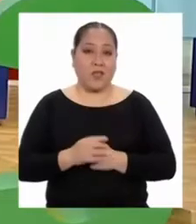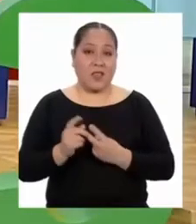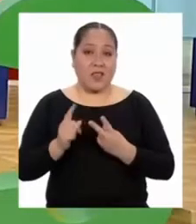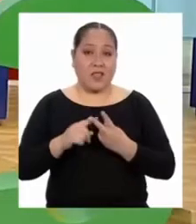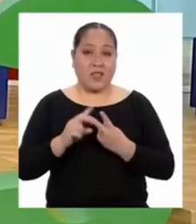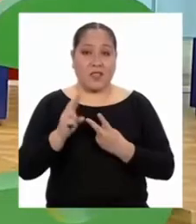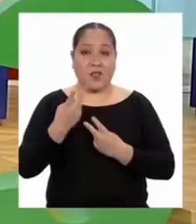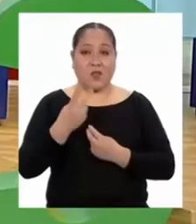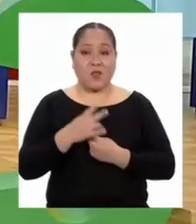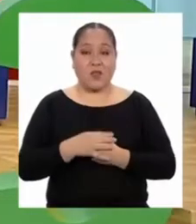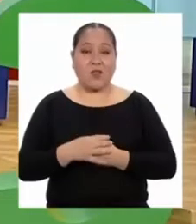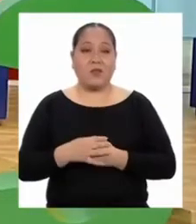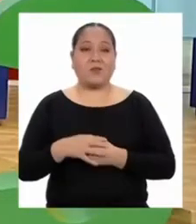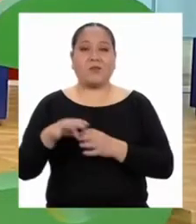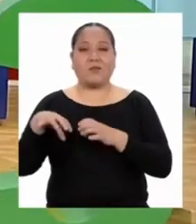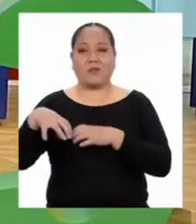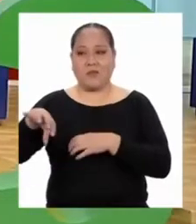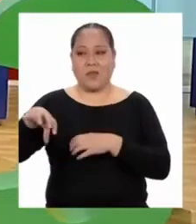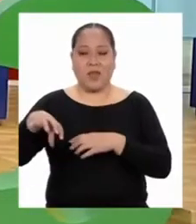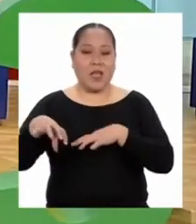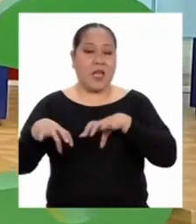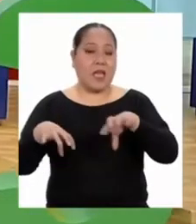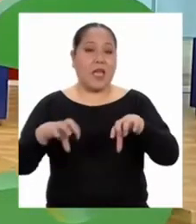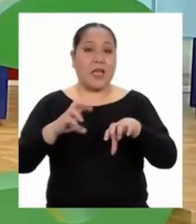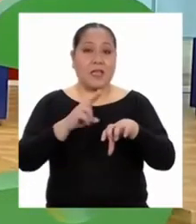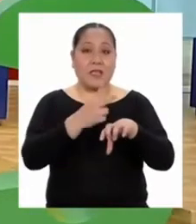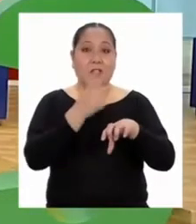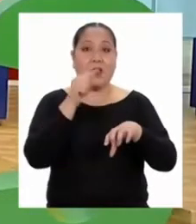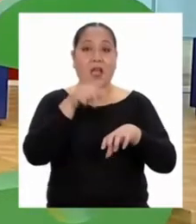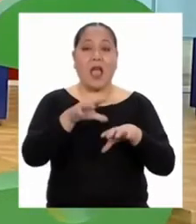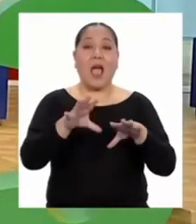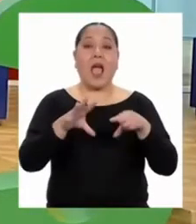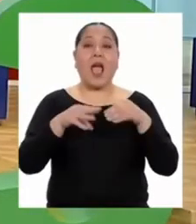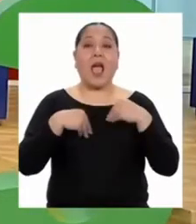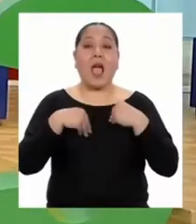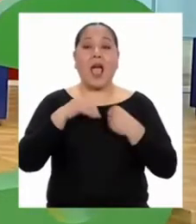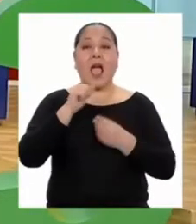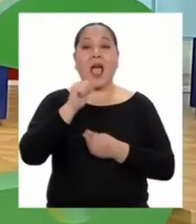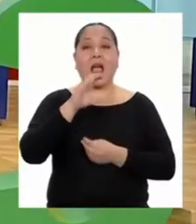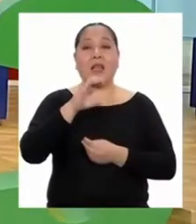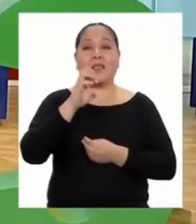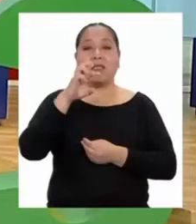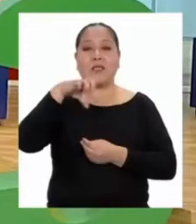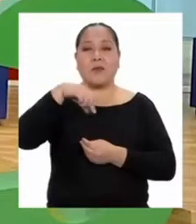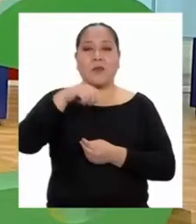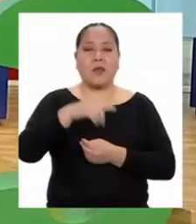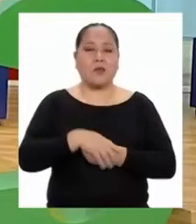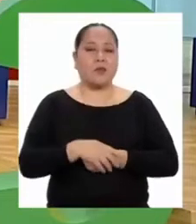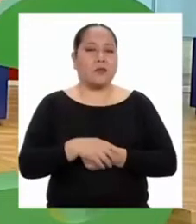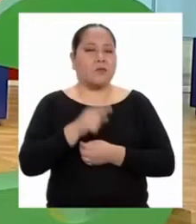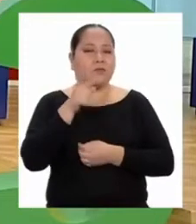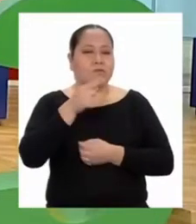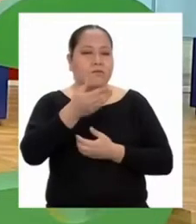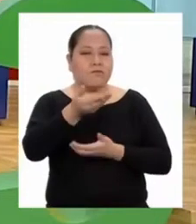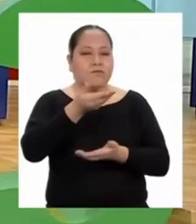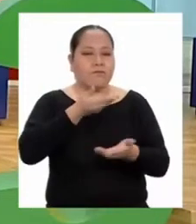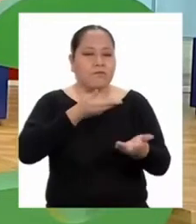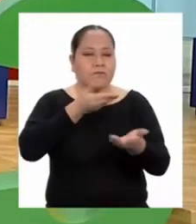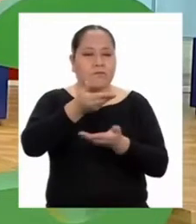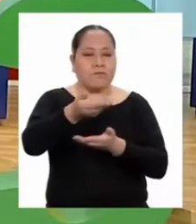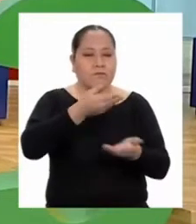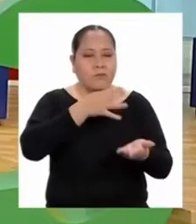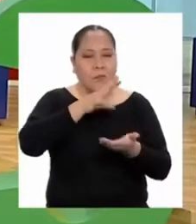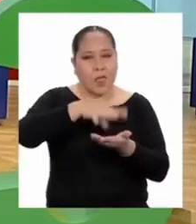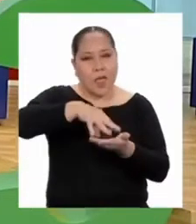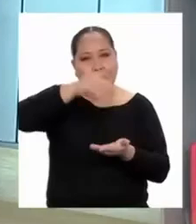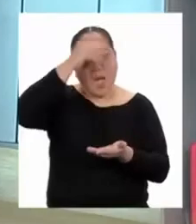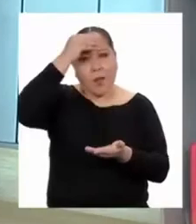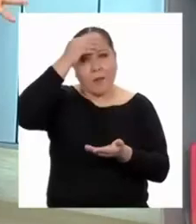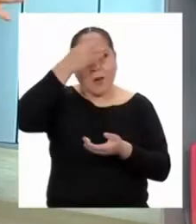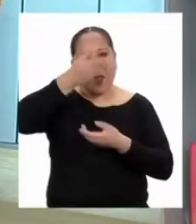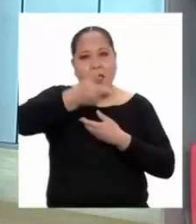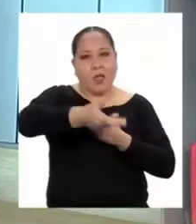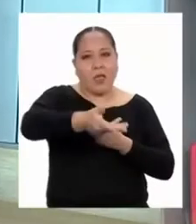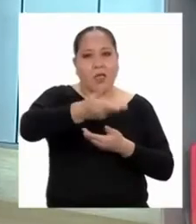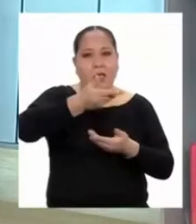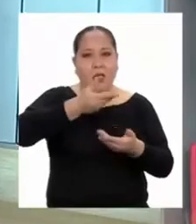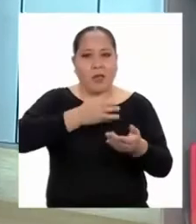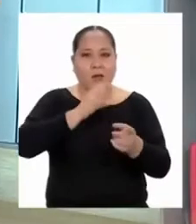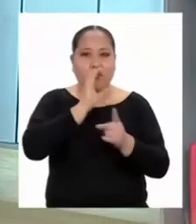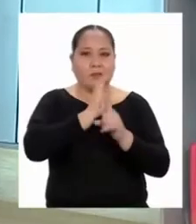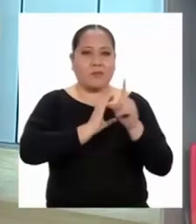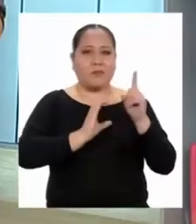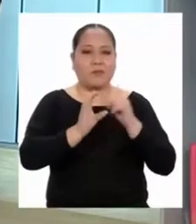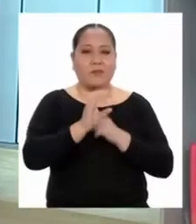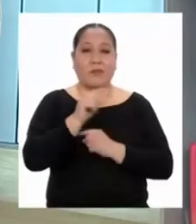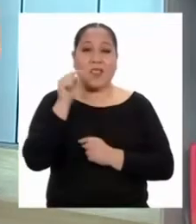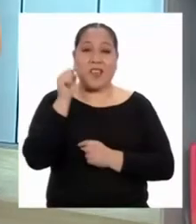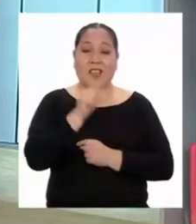la postura de aceptación, en la que se da un proceso de creatividad y mutuo enriquecimiento. Obvio que la